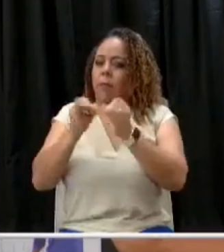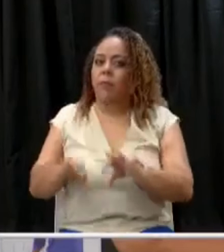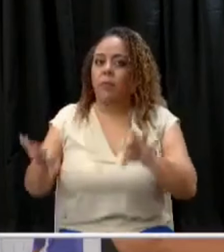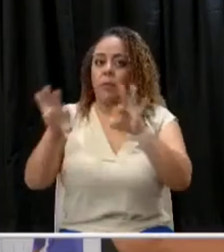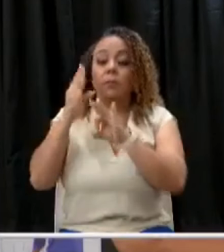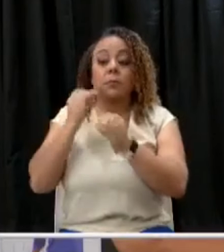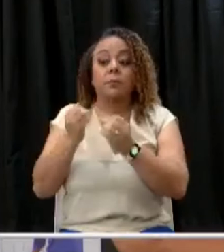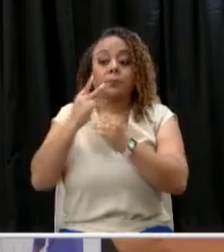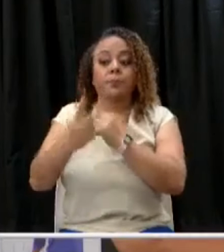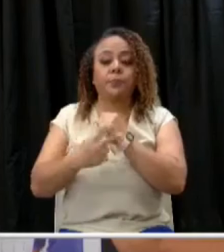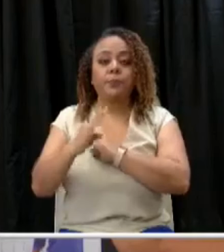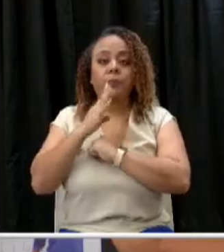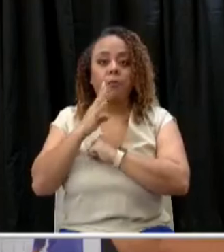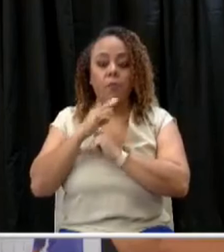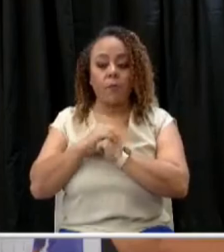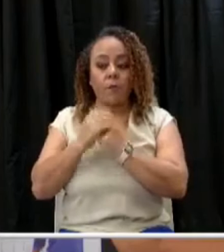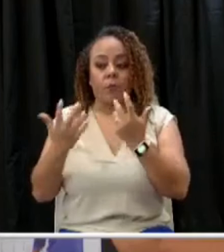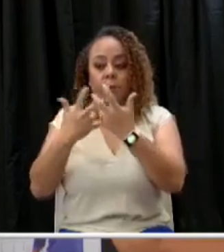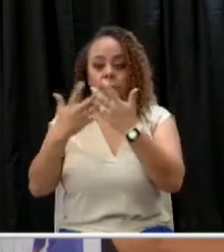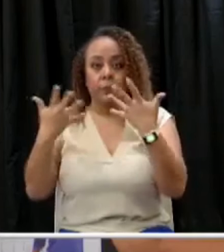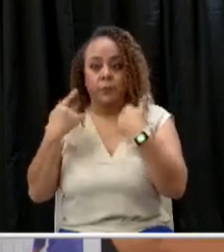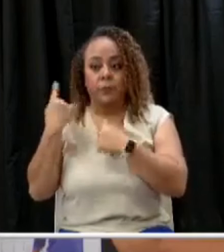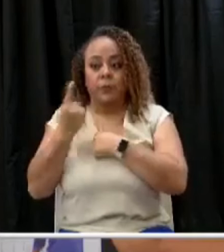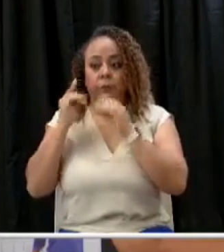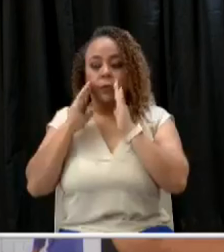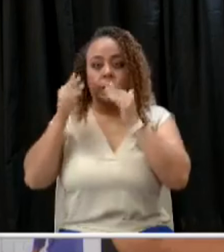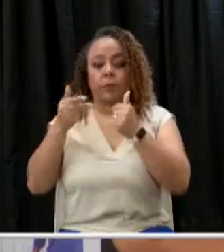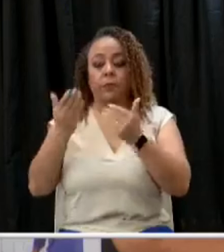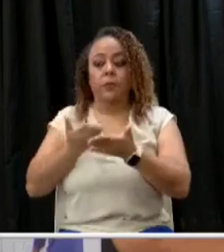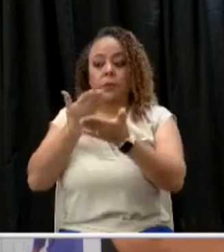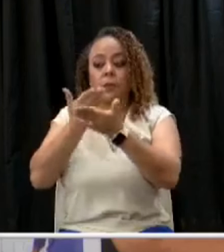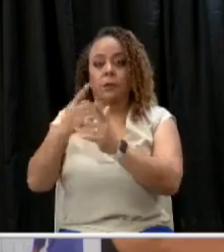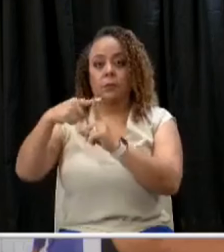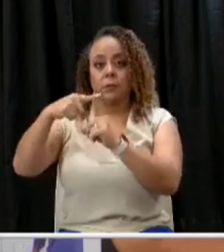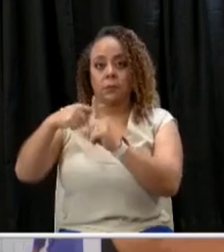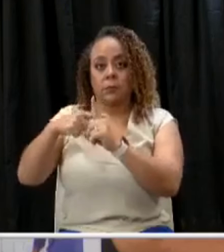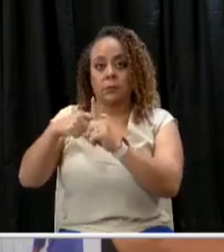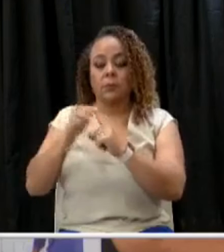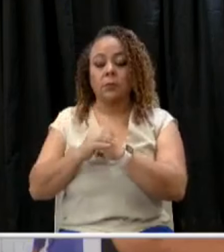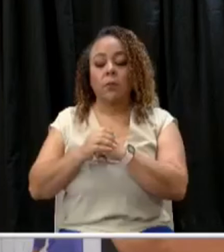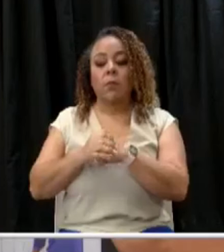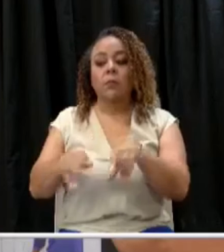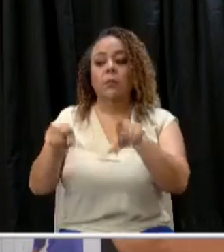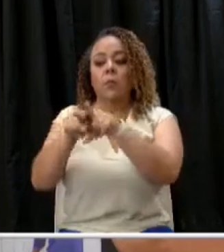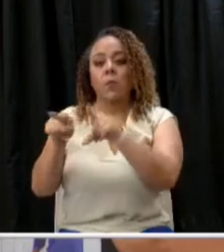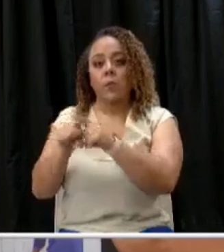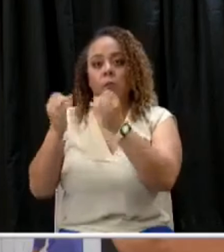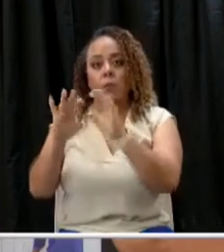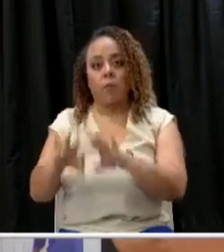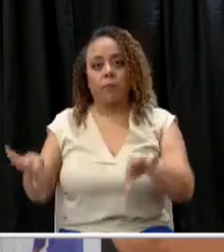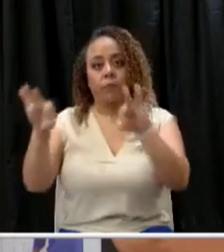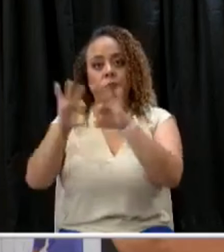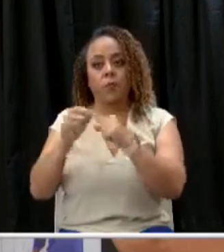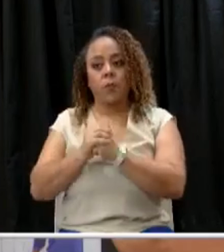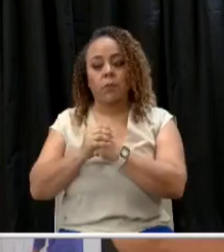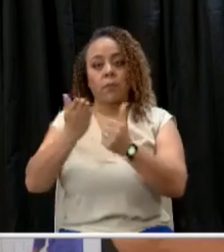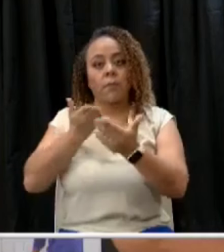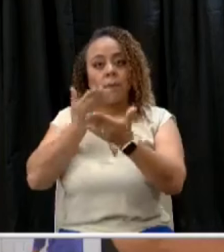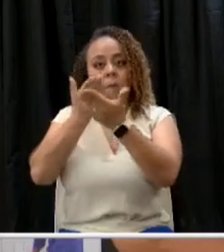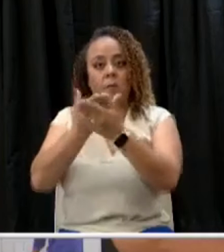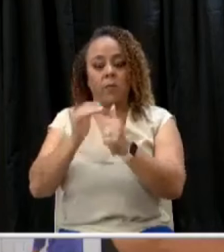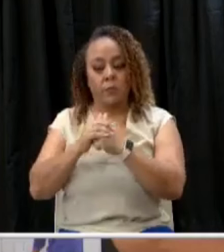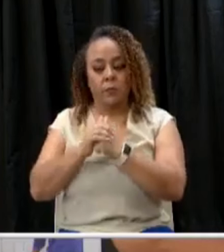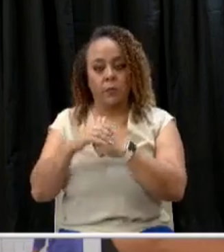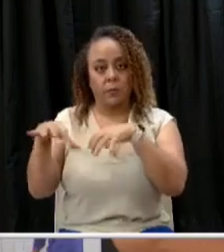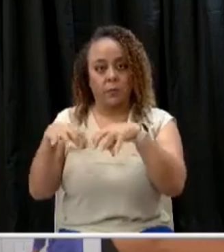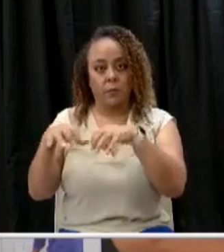veces cuando hablamos de aclimatación solo nos enfocamos en el aporte de las temperaturas, pero también es importante el aporte de las